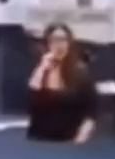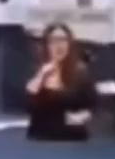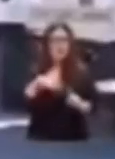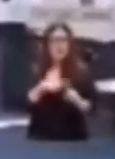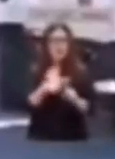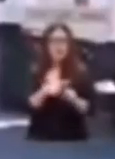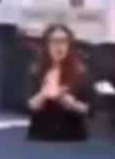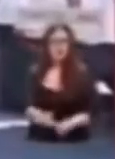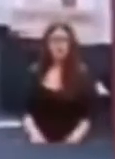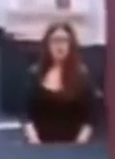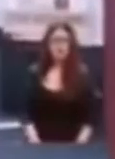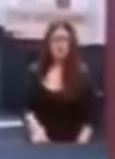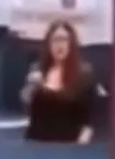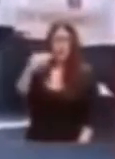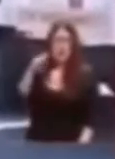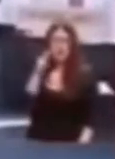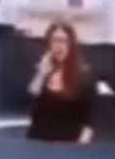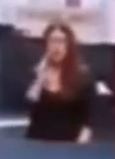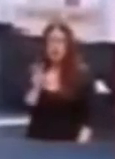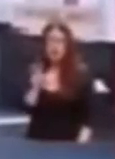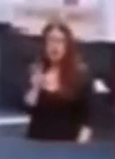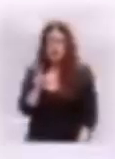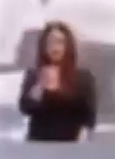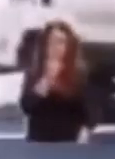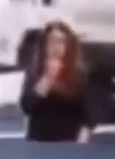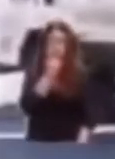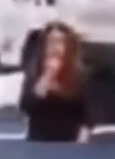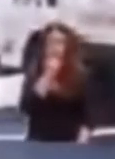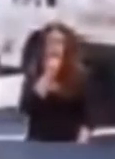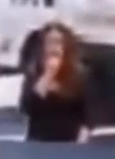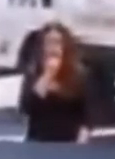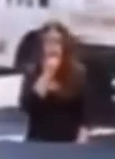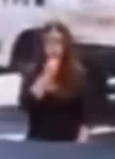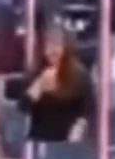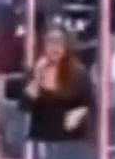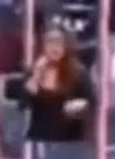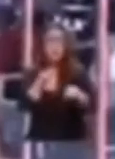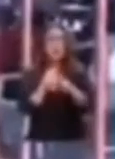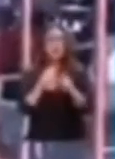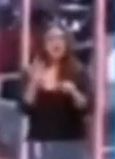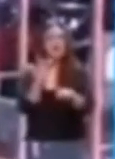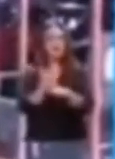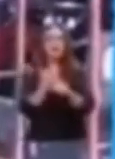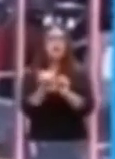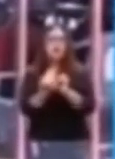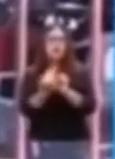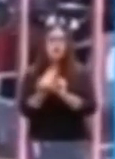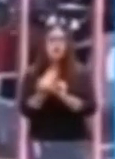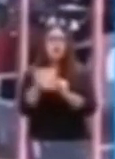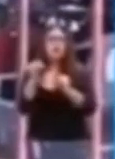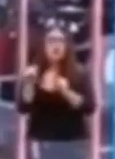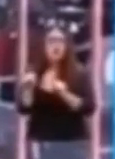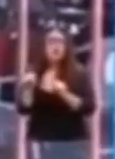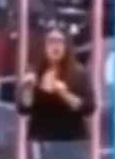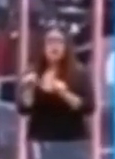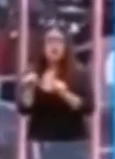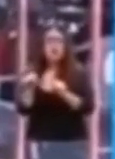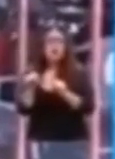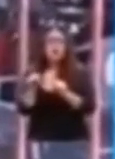con lo que he visto por vía youtube que te salta en formación es bueno para la gente de menos de edad y que